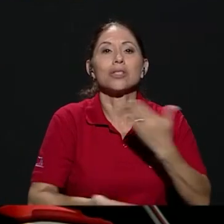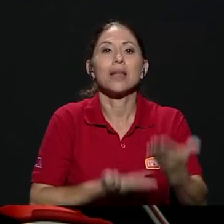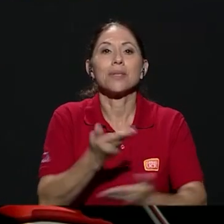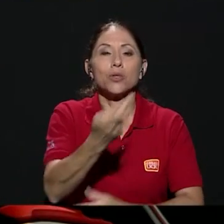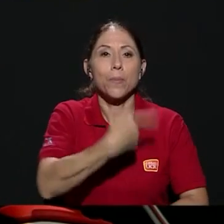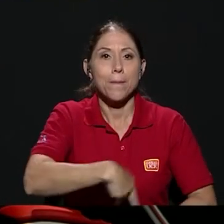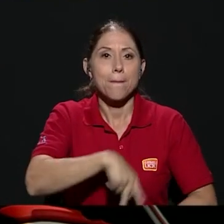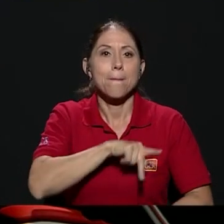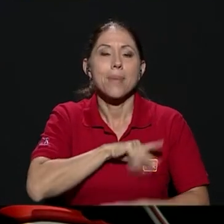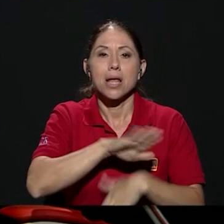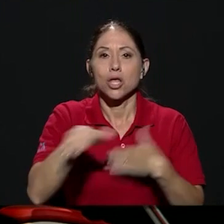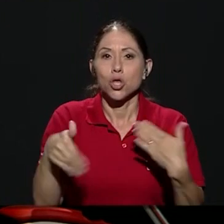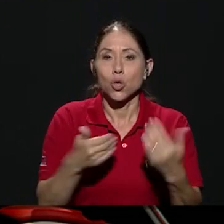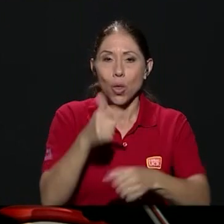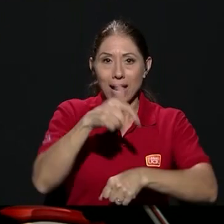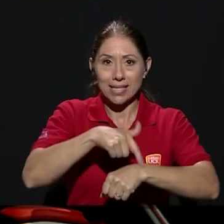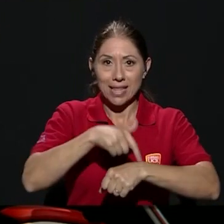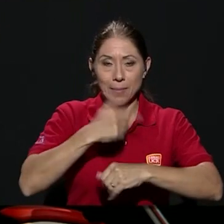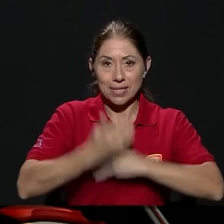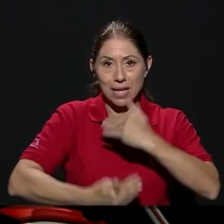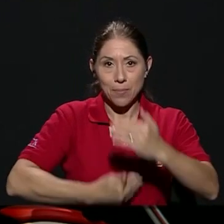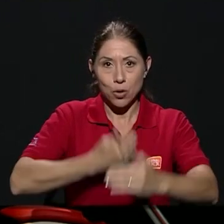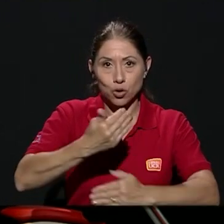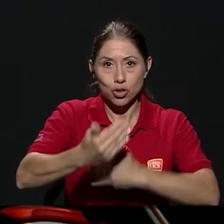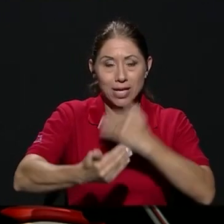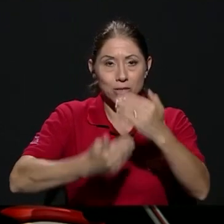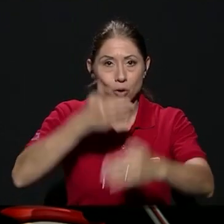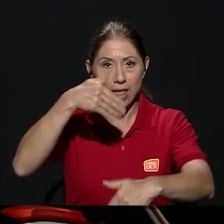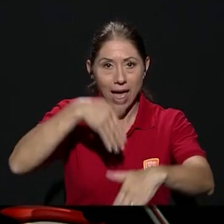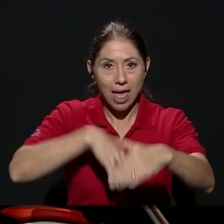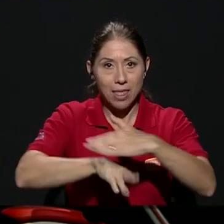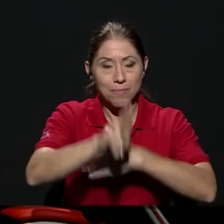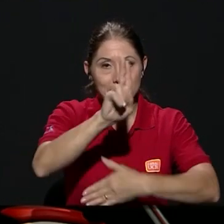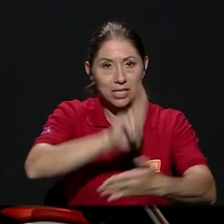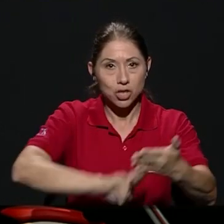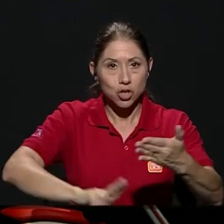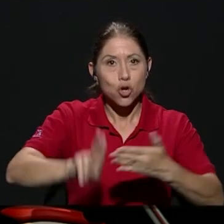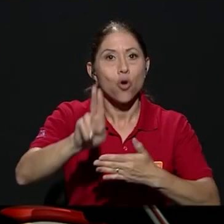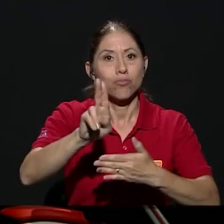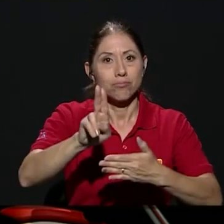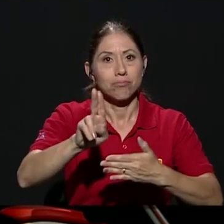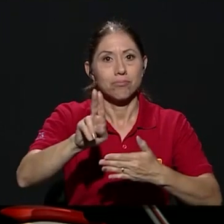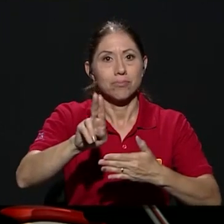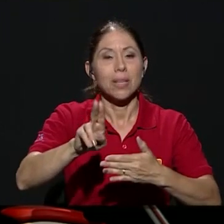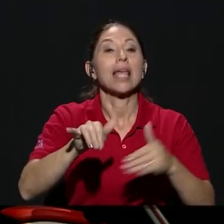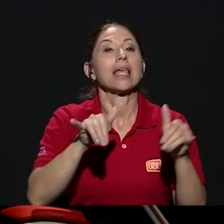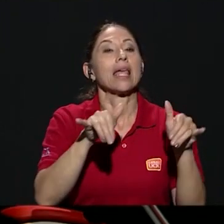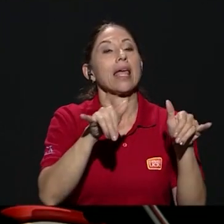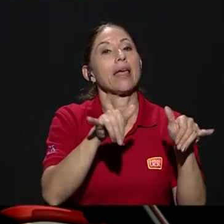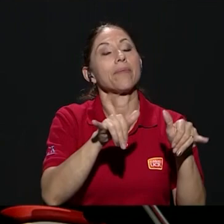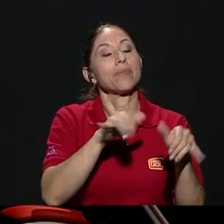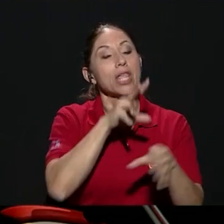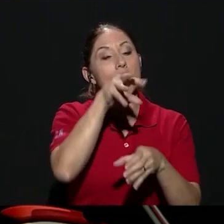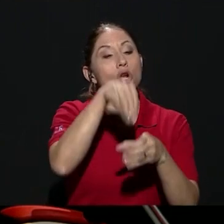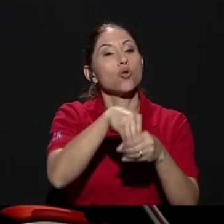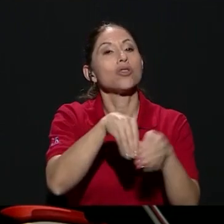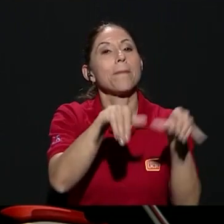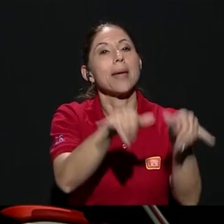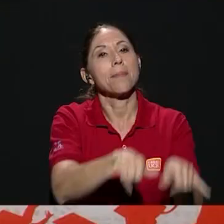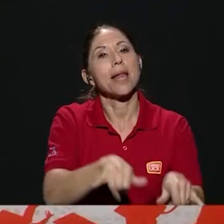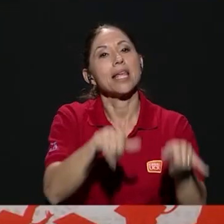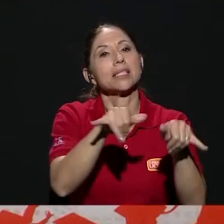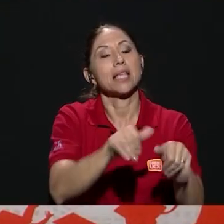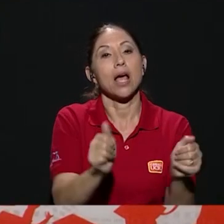en todas las etapas del proceso de admisión, que incluye la permanencia con la Vicerrectoría de Vida